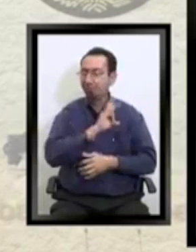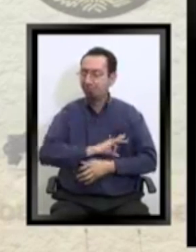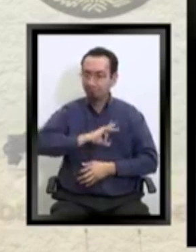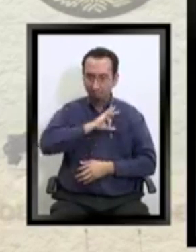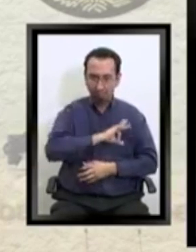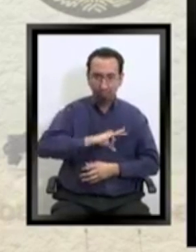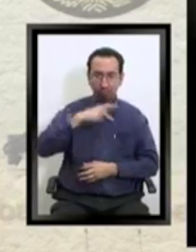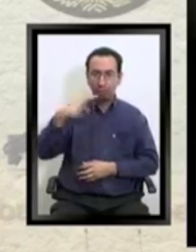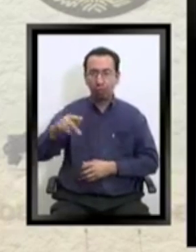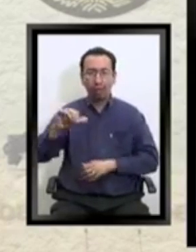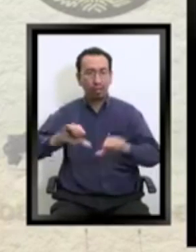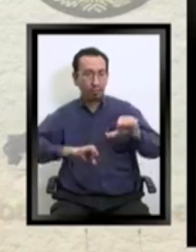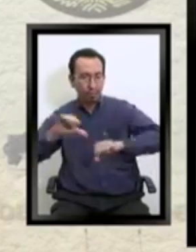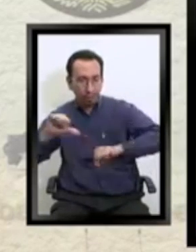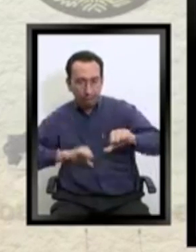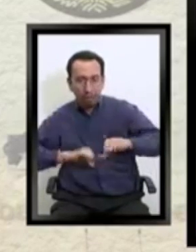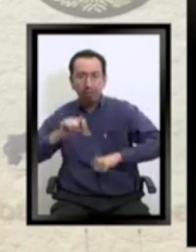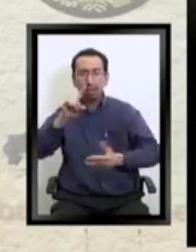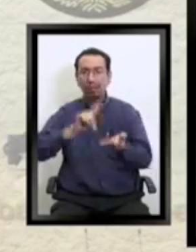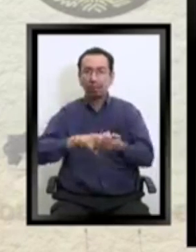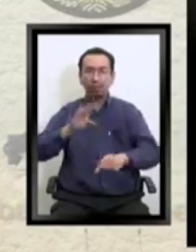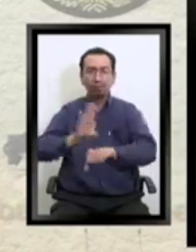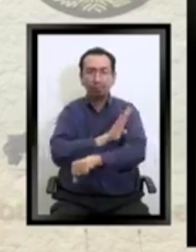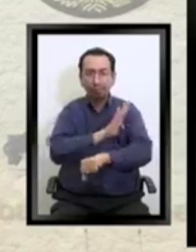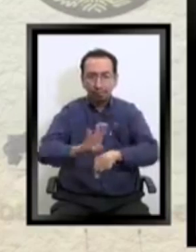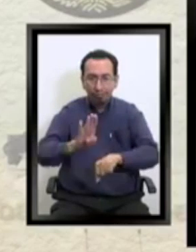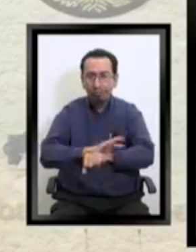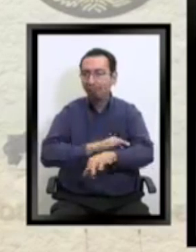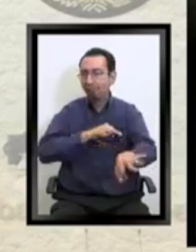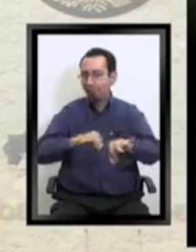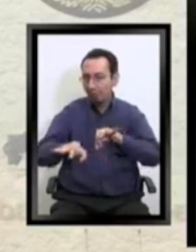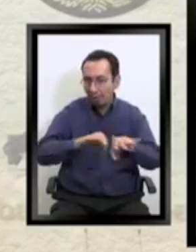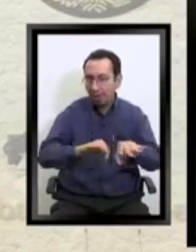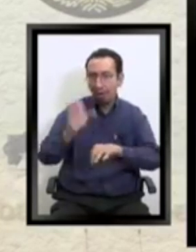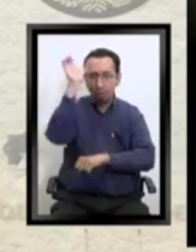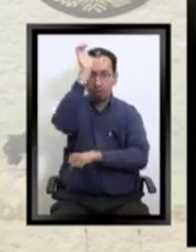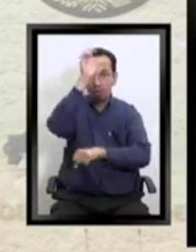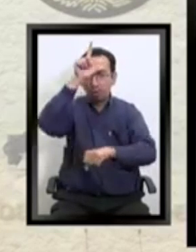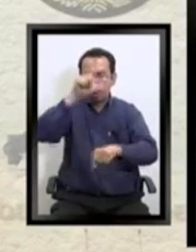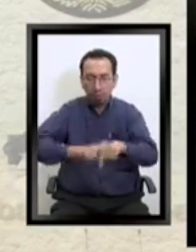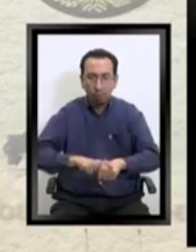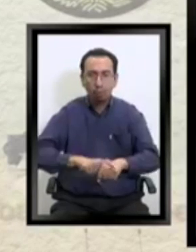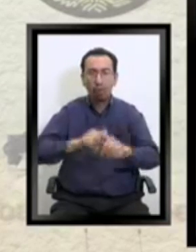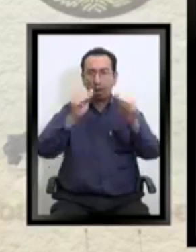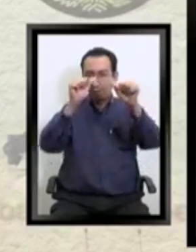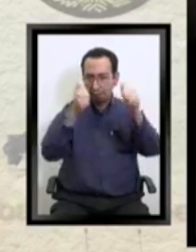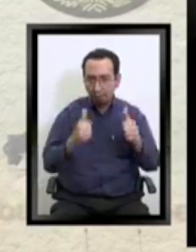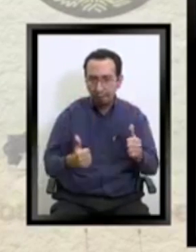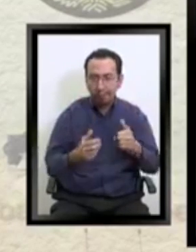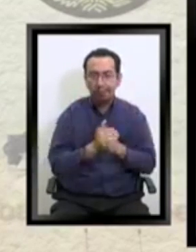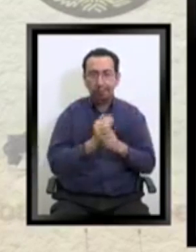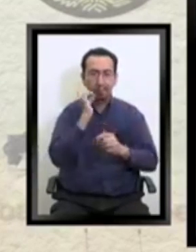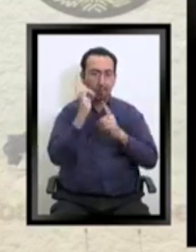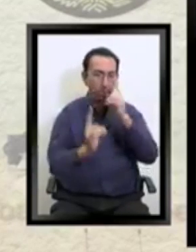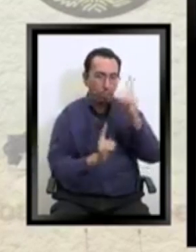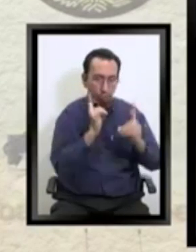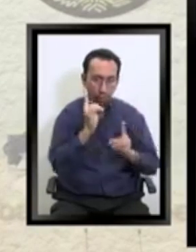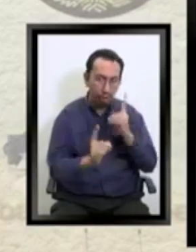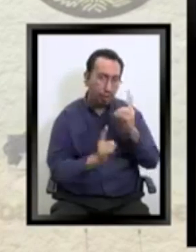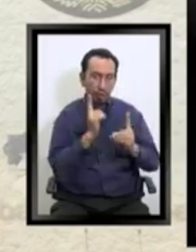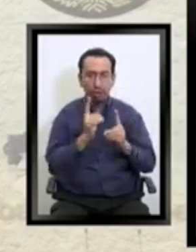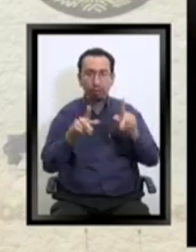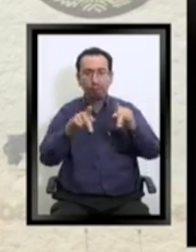sus méritos cívicos, trabajo, cultura, arte, deporte